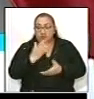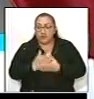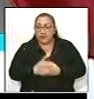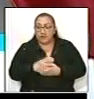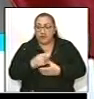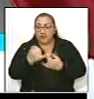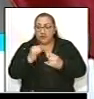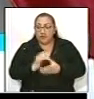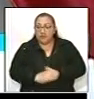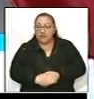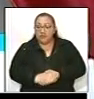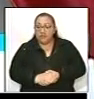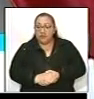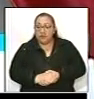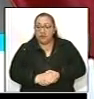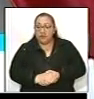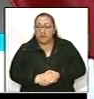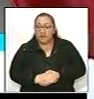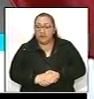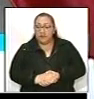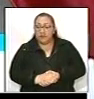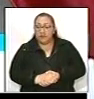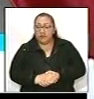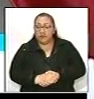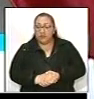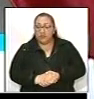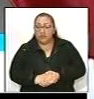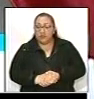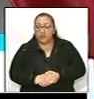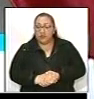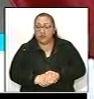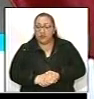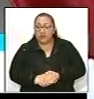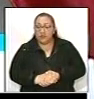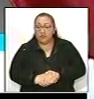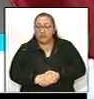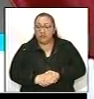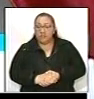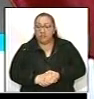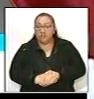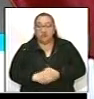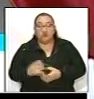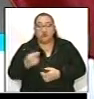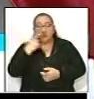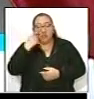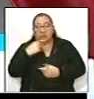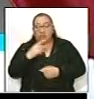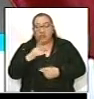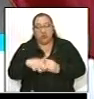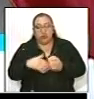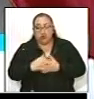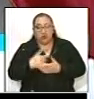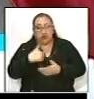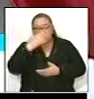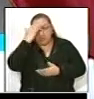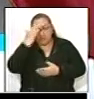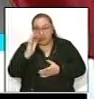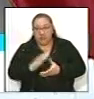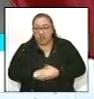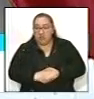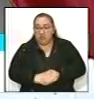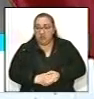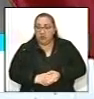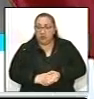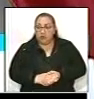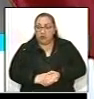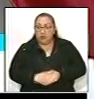esa información no siempre es conocida, en todo caso, por toda la población peruana. De hecho, yo no lo sabía, ¿no? O sea, hasta